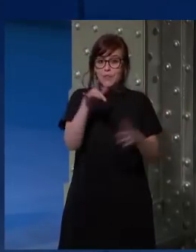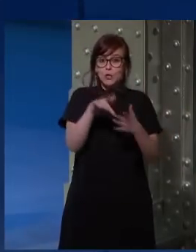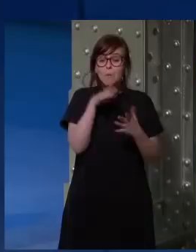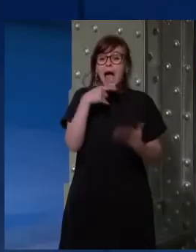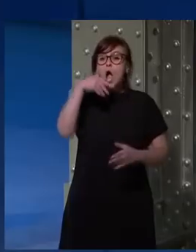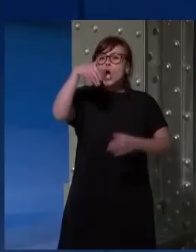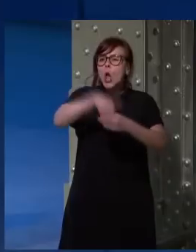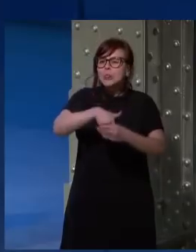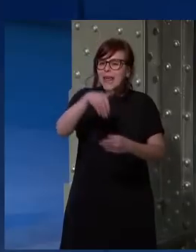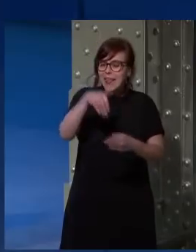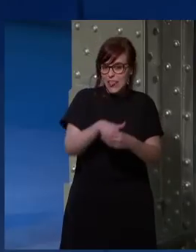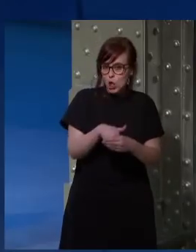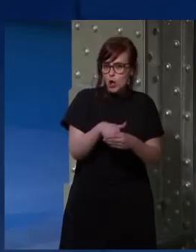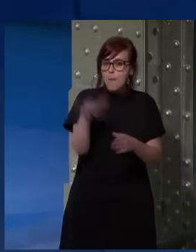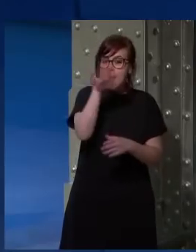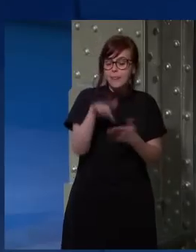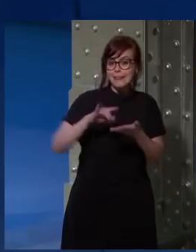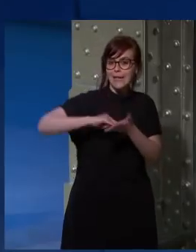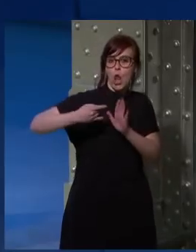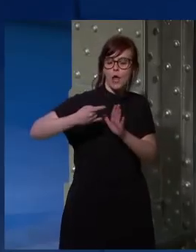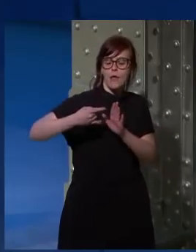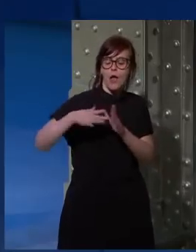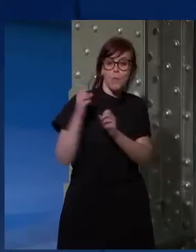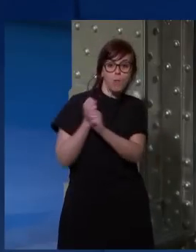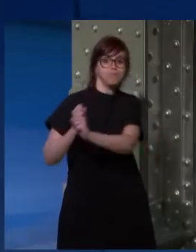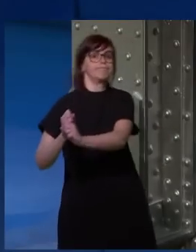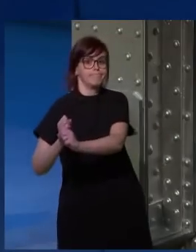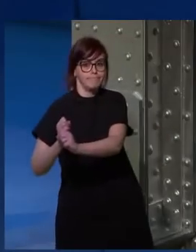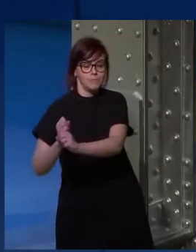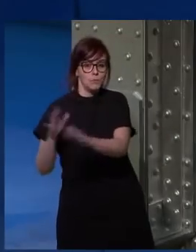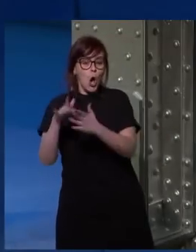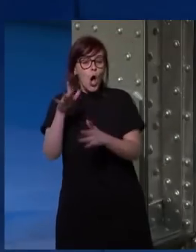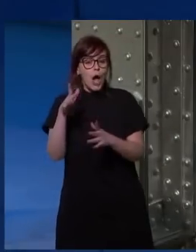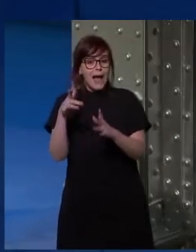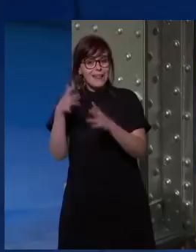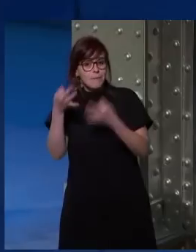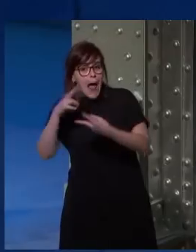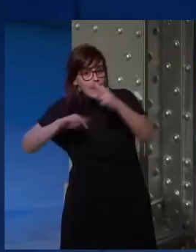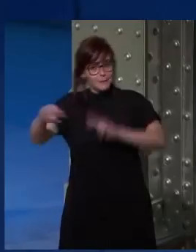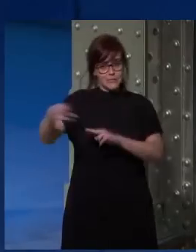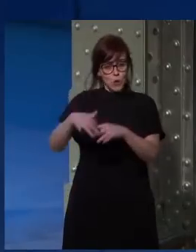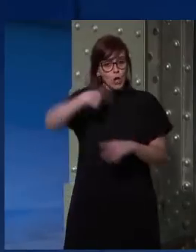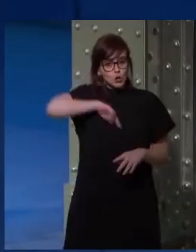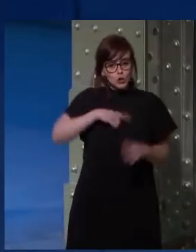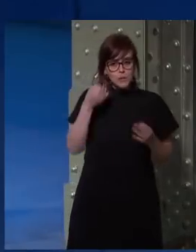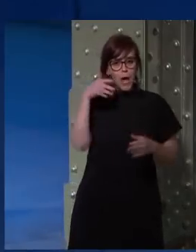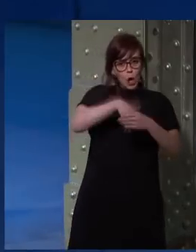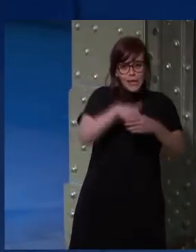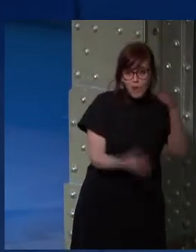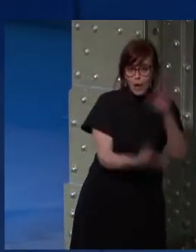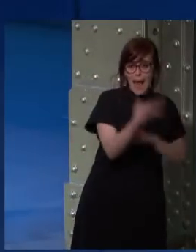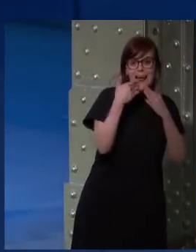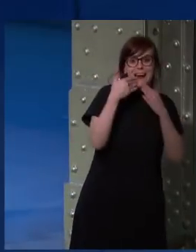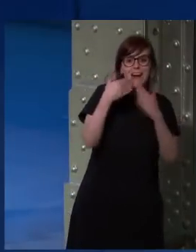los contenidos al servicio de la tecnología en lugar de hacerlo al revés. O sea, es decir, que en lugar de aprovechar la tecnología para tener